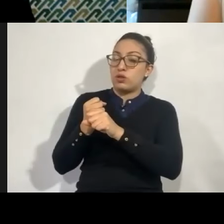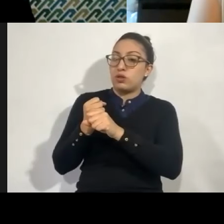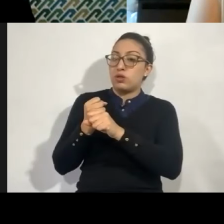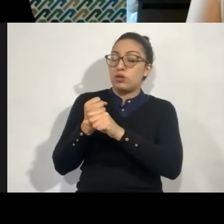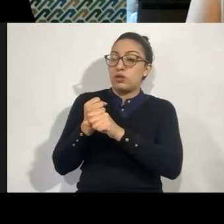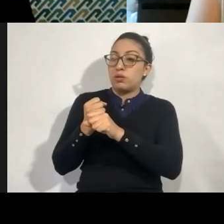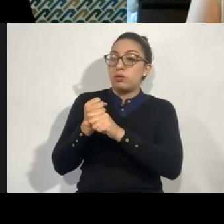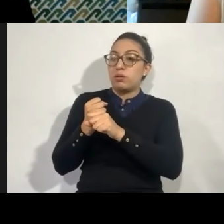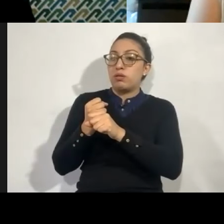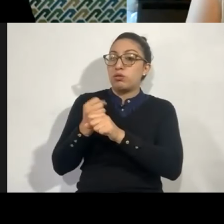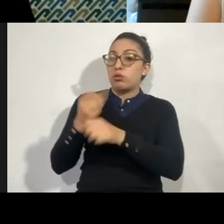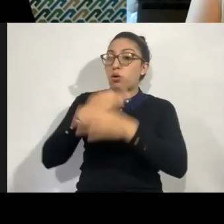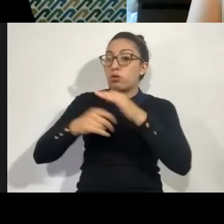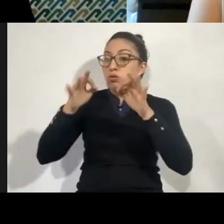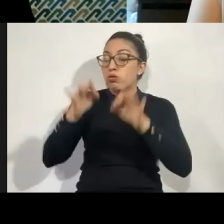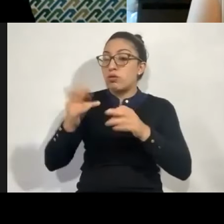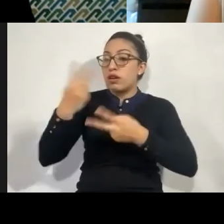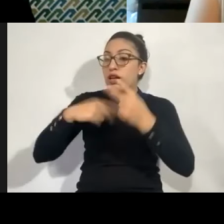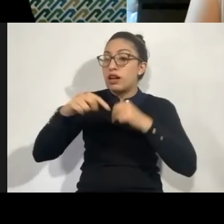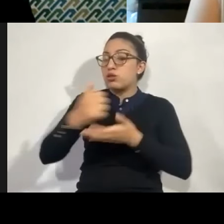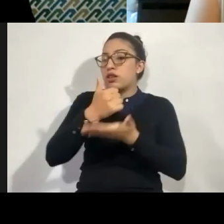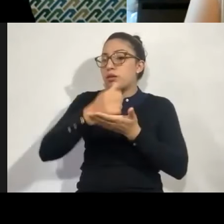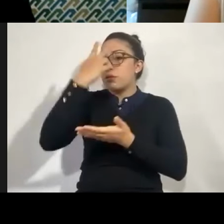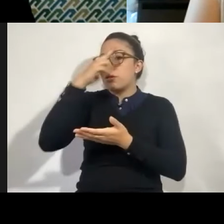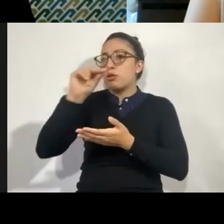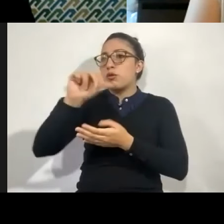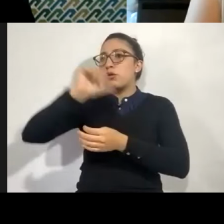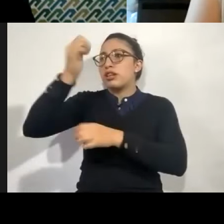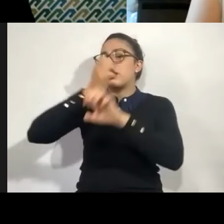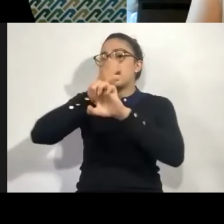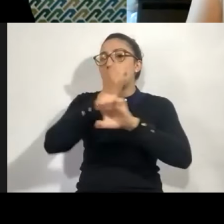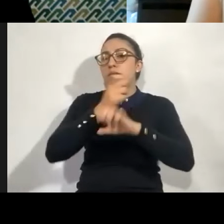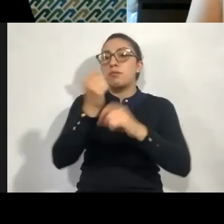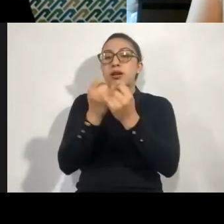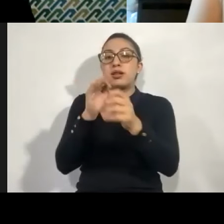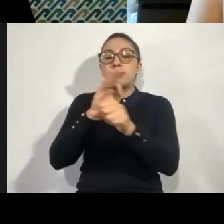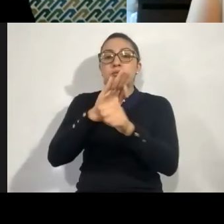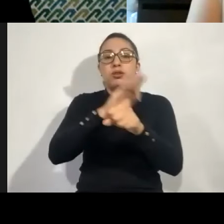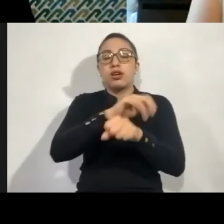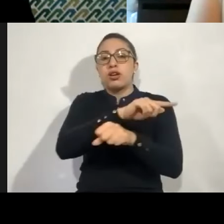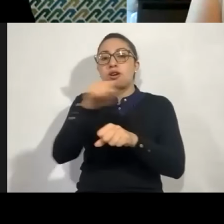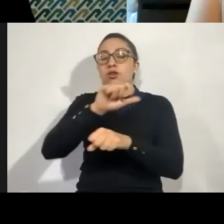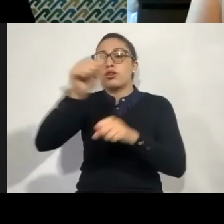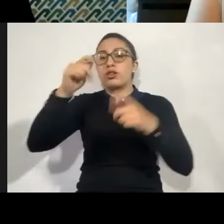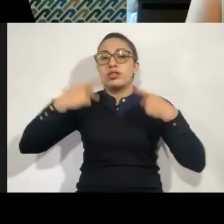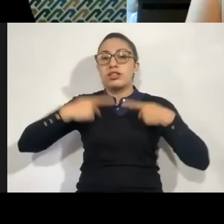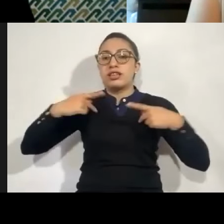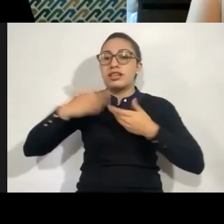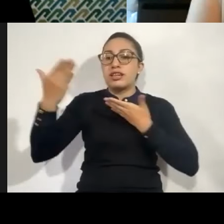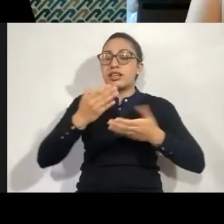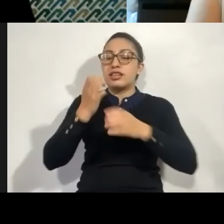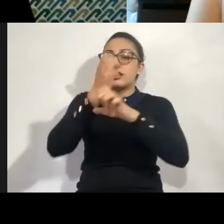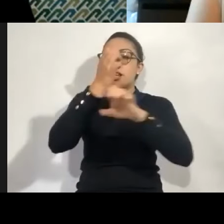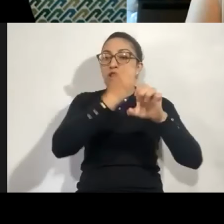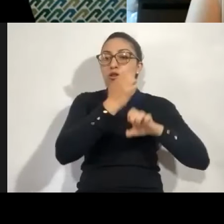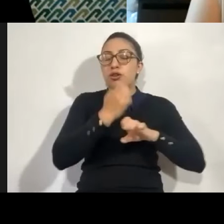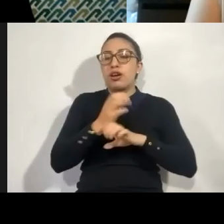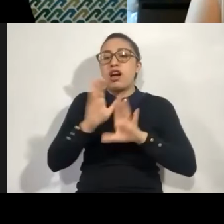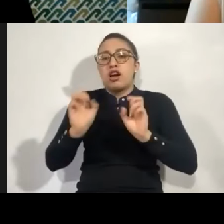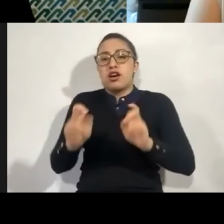Ciudad de México. Es decir, inclusive estamos hasta subsidiando de alguna manera la recaudación en otras